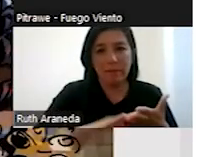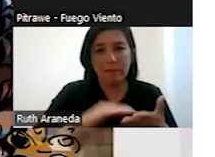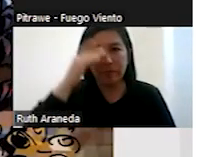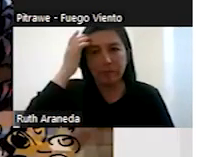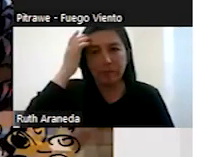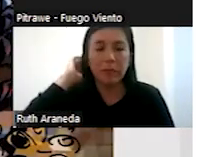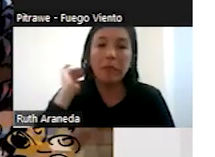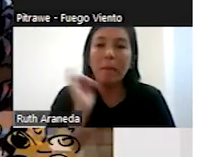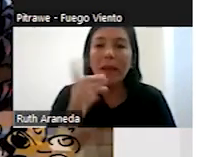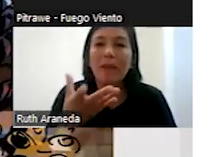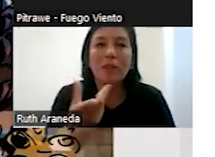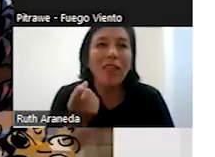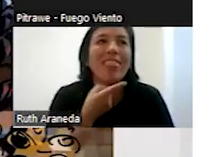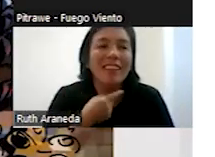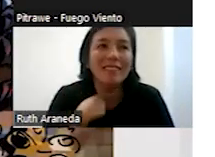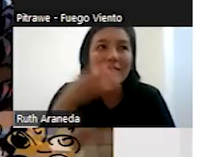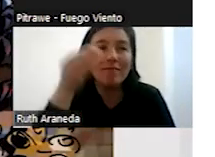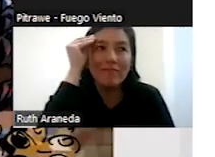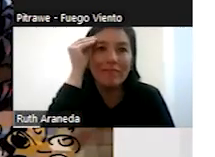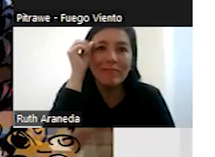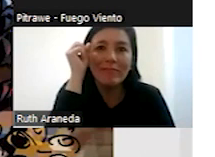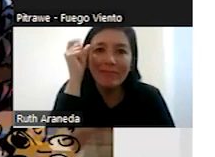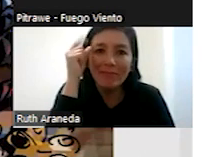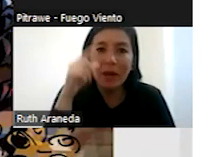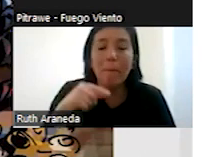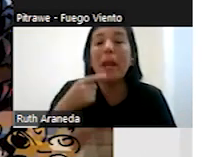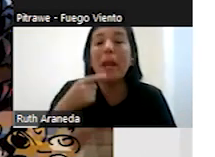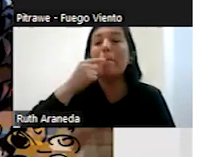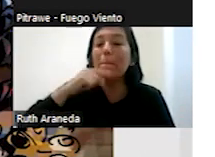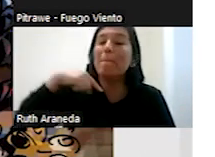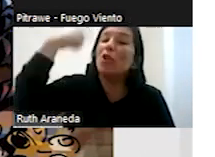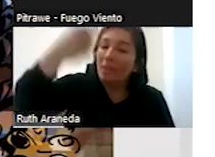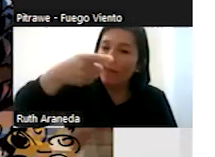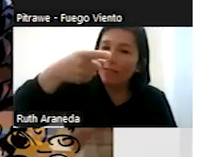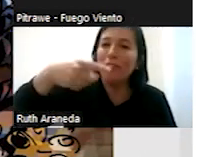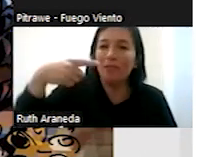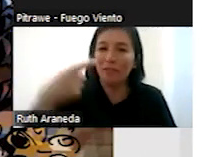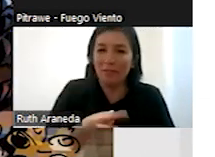Pero es para dejarlos con el gusto. Para la próxima.